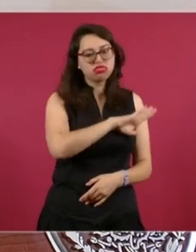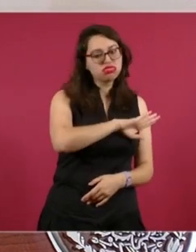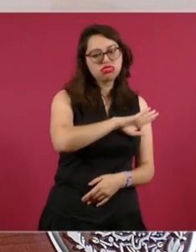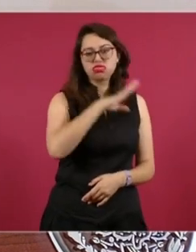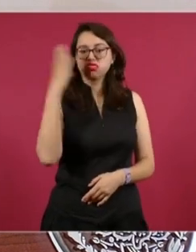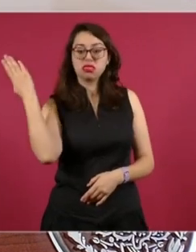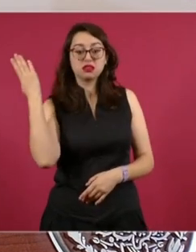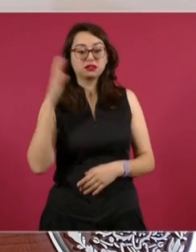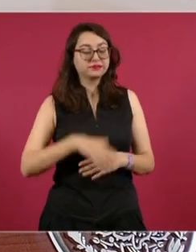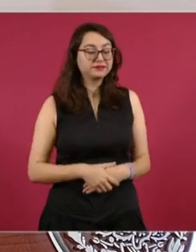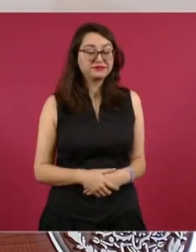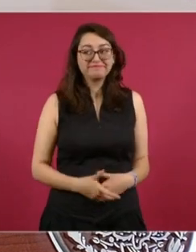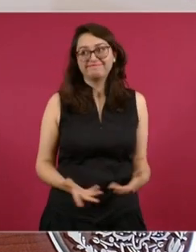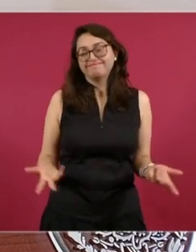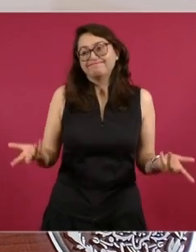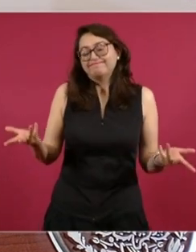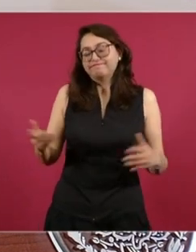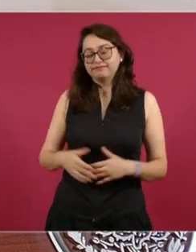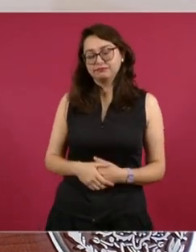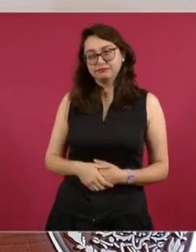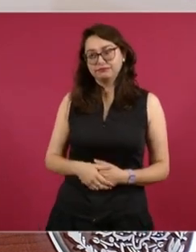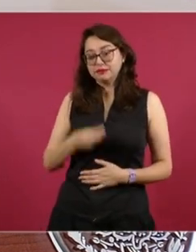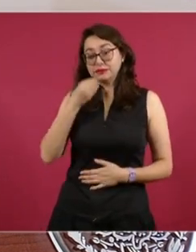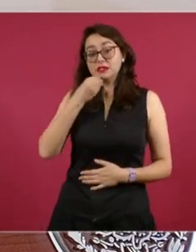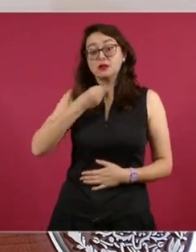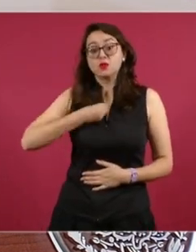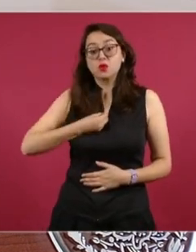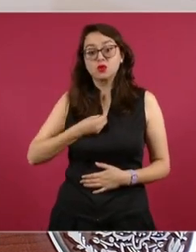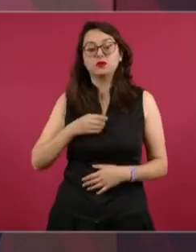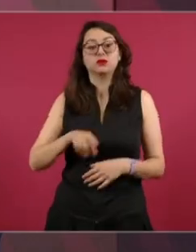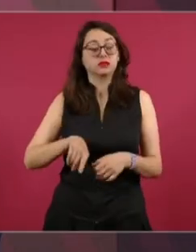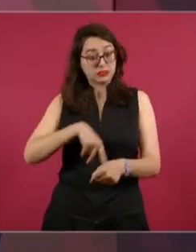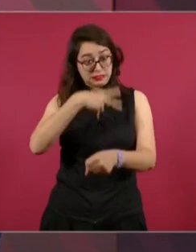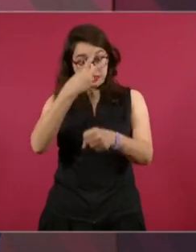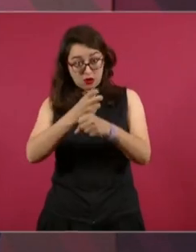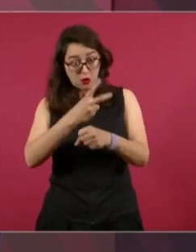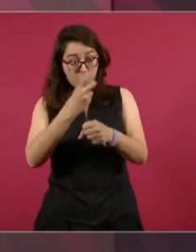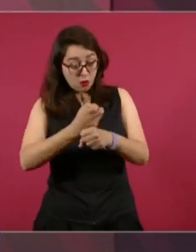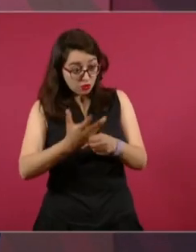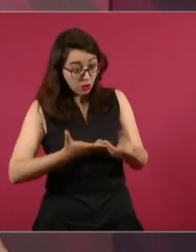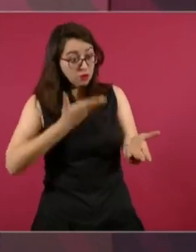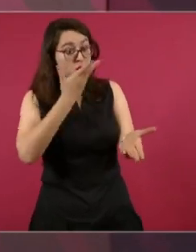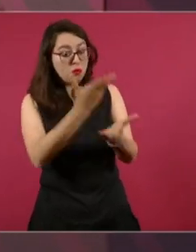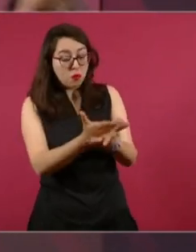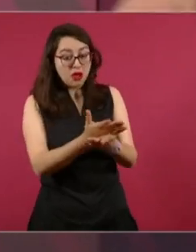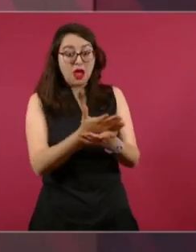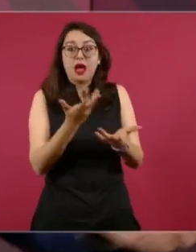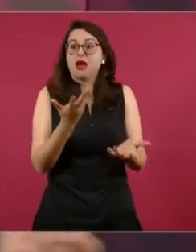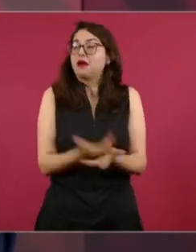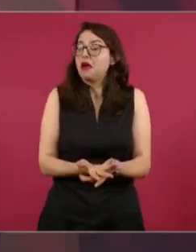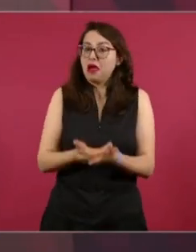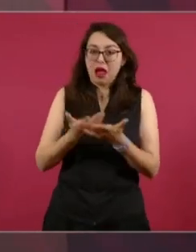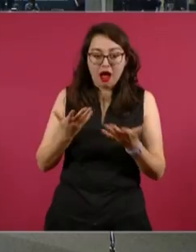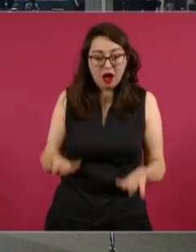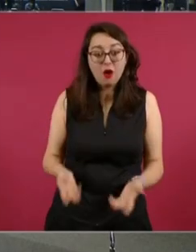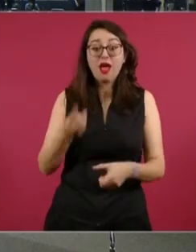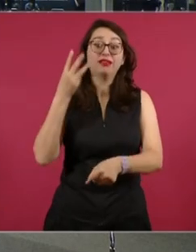Ya después vino otro, y ahora hay otro. Y estamos en eso.